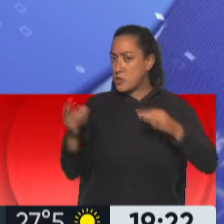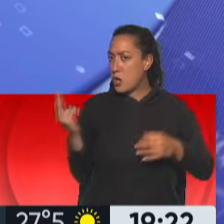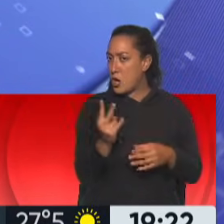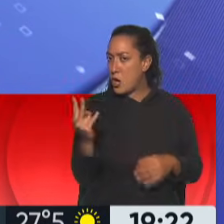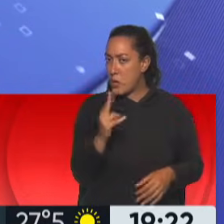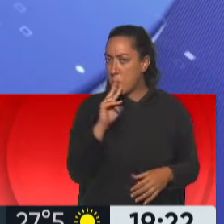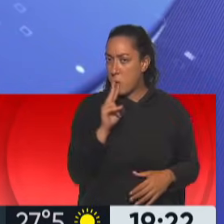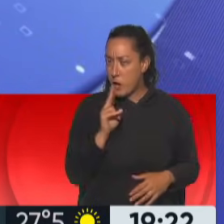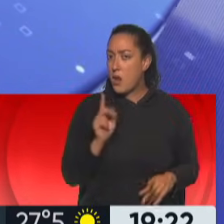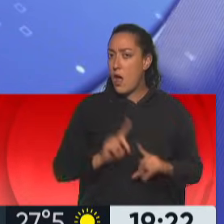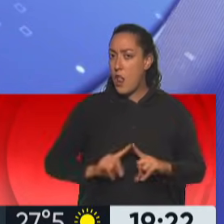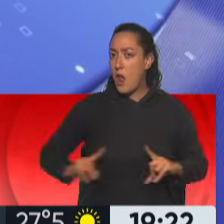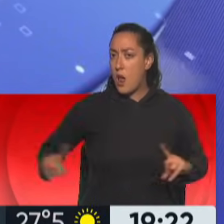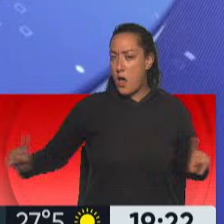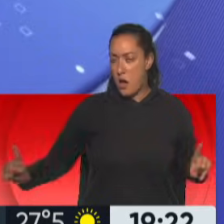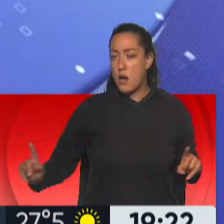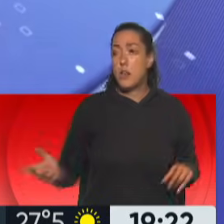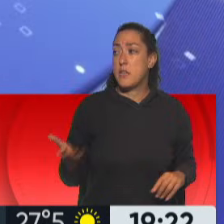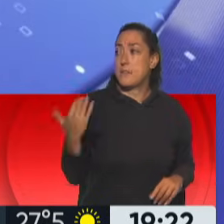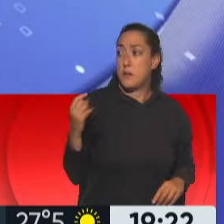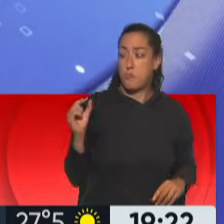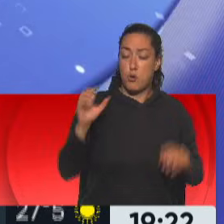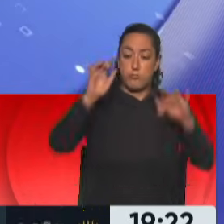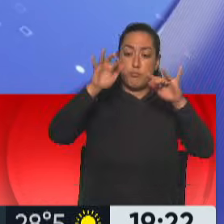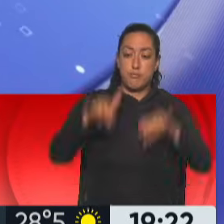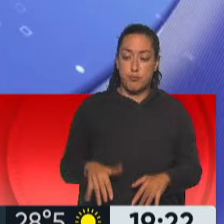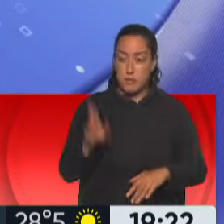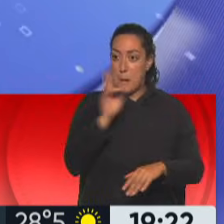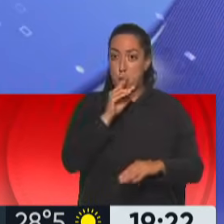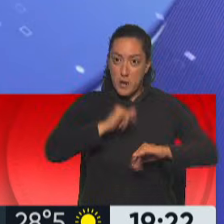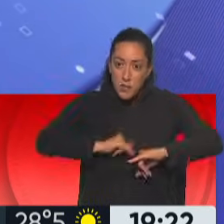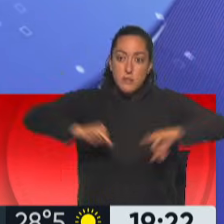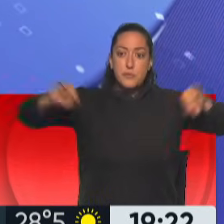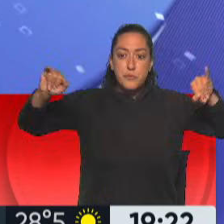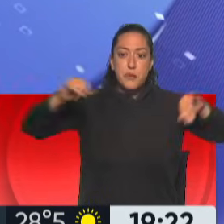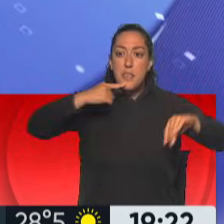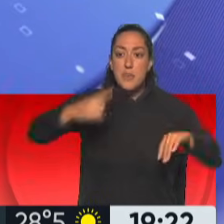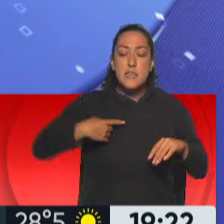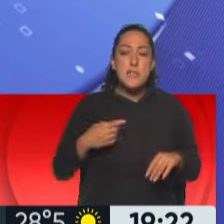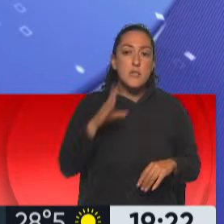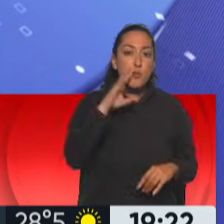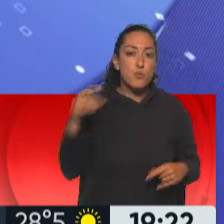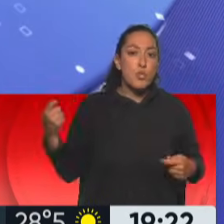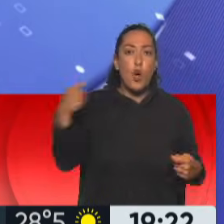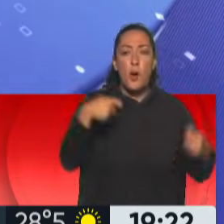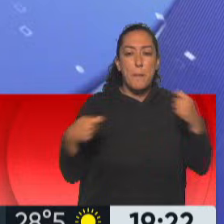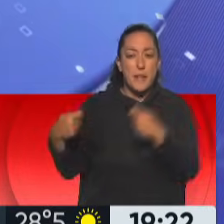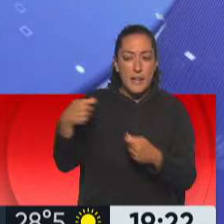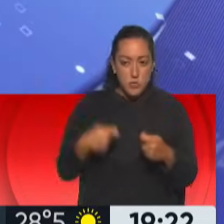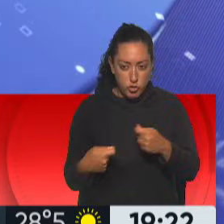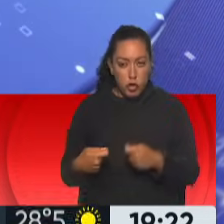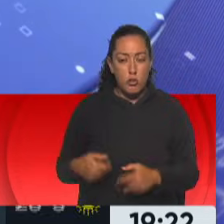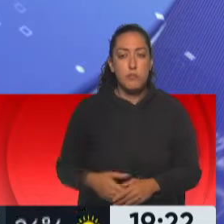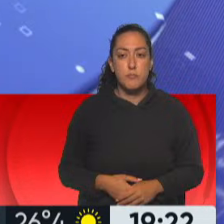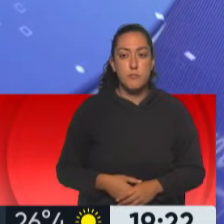lo que se conoció en las últimas horas era un comunicado de Delcy Rodríguez donde hablaba de cooperar con Estados Unidos, ¿no? Que había bajado un